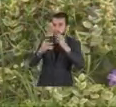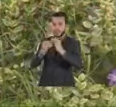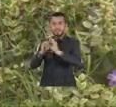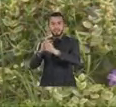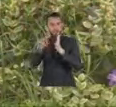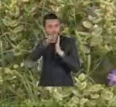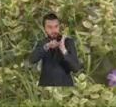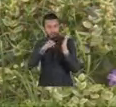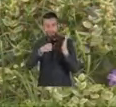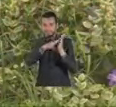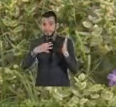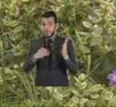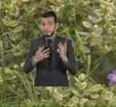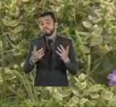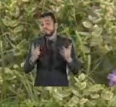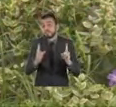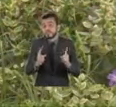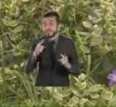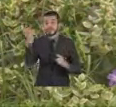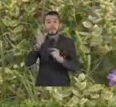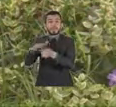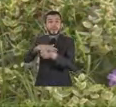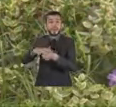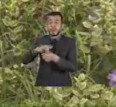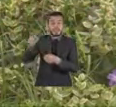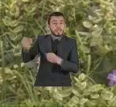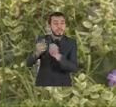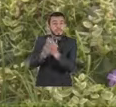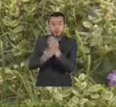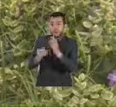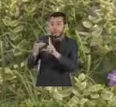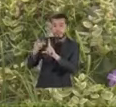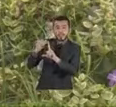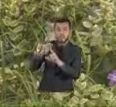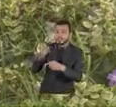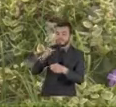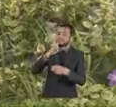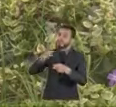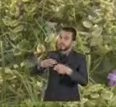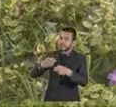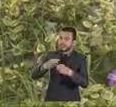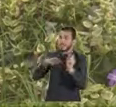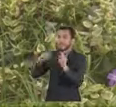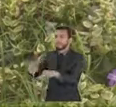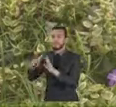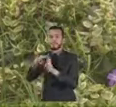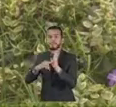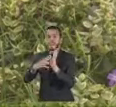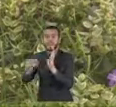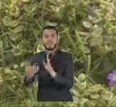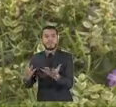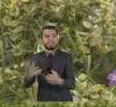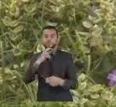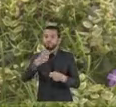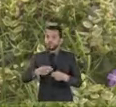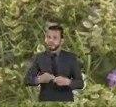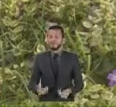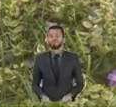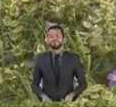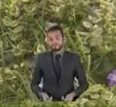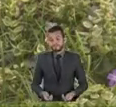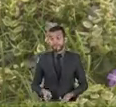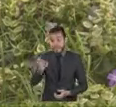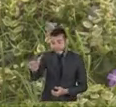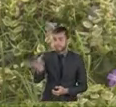Sin embargo, en los barrios marginales ha resultado difícil aplicar estas medidas. Esto supone un mayor riesgo